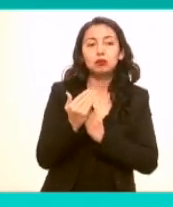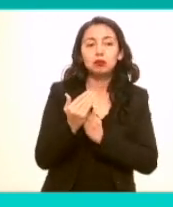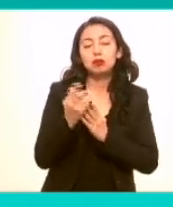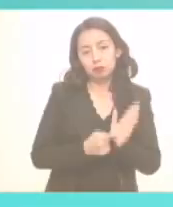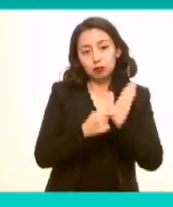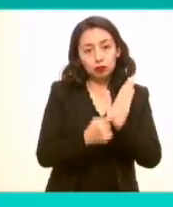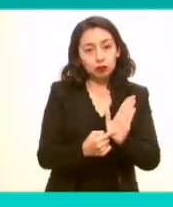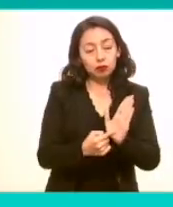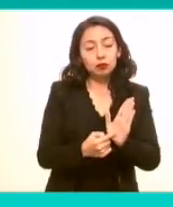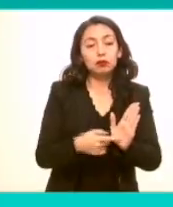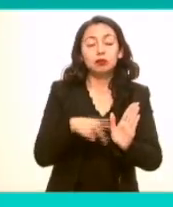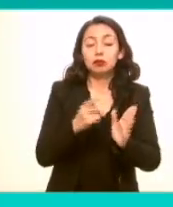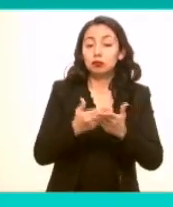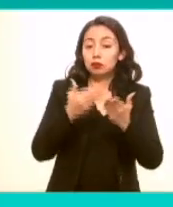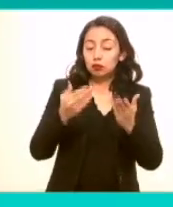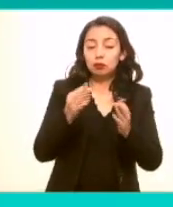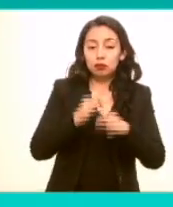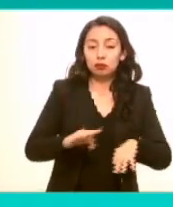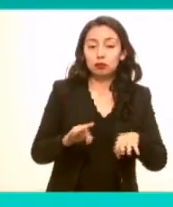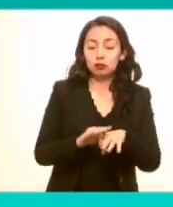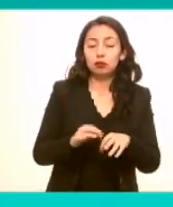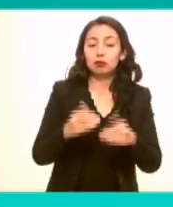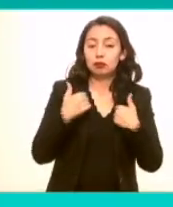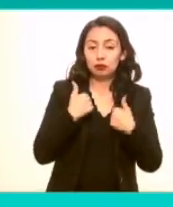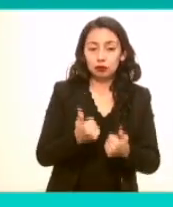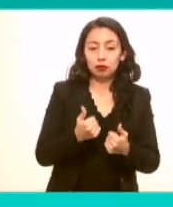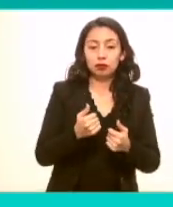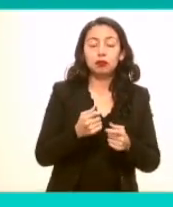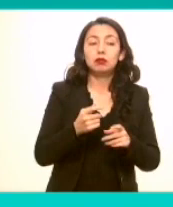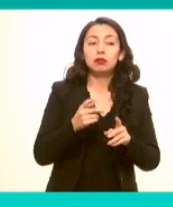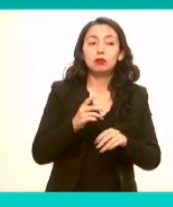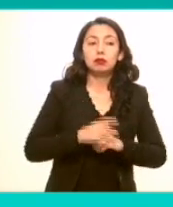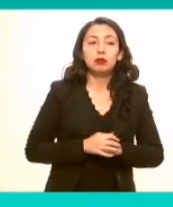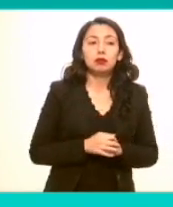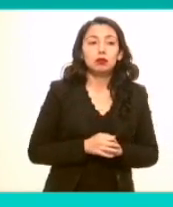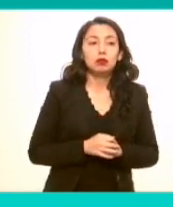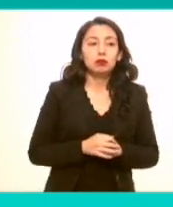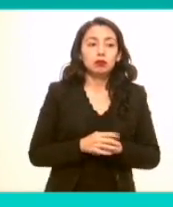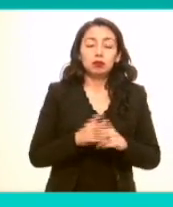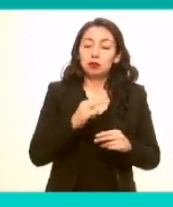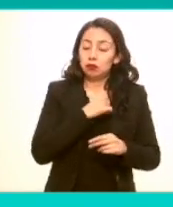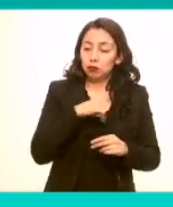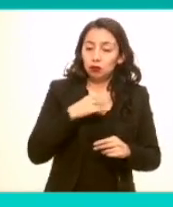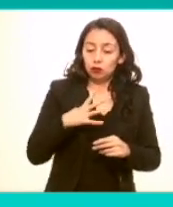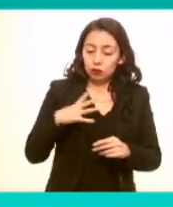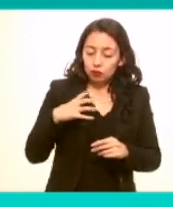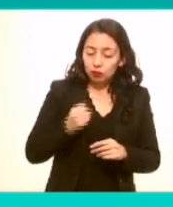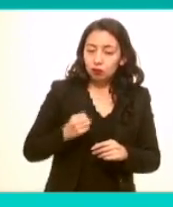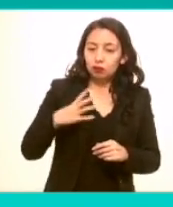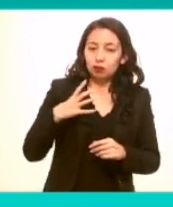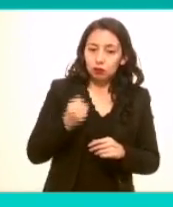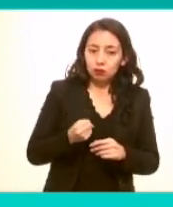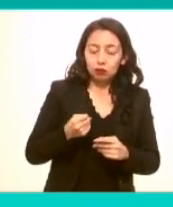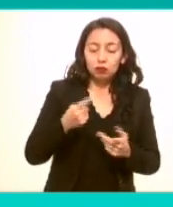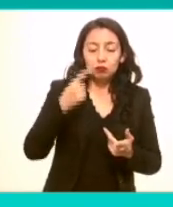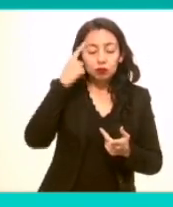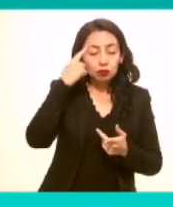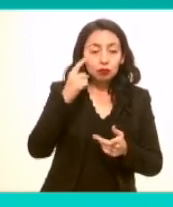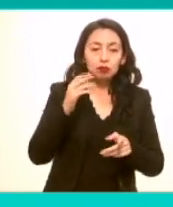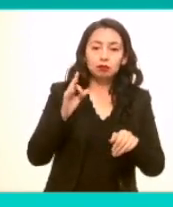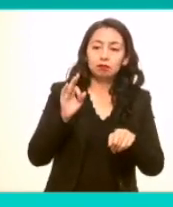transparencia debemos reconocer la necesidad de apuntalar también nuestros esfuerzos a la efectividad de la